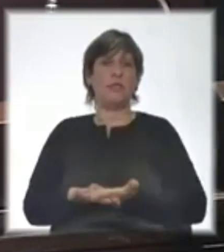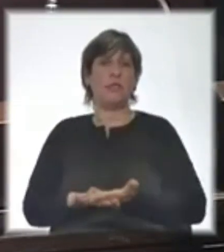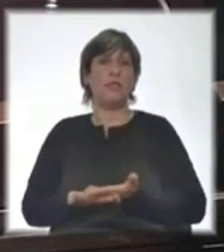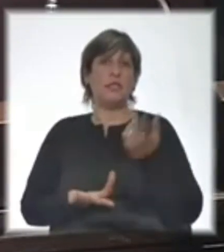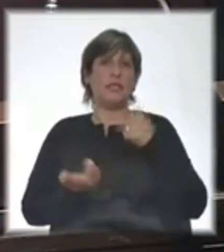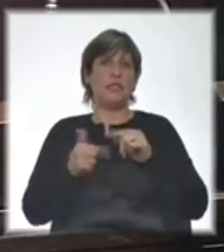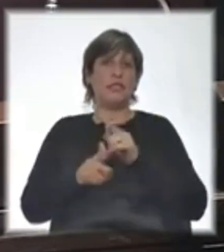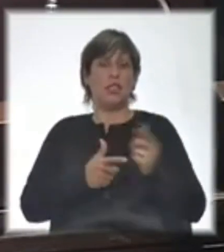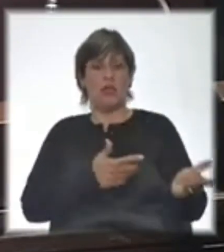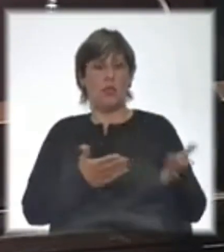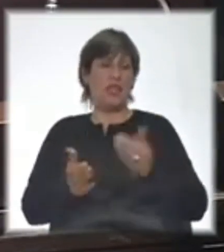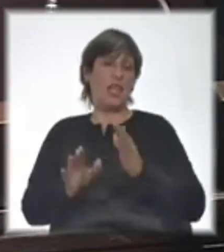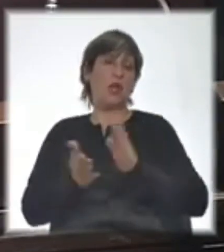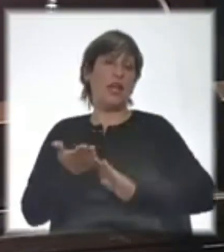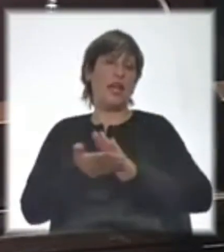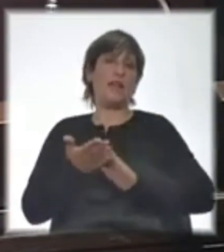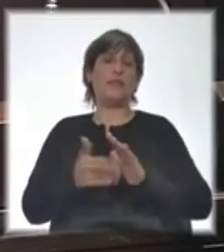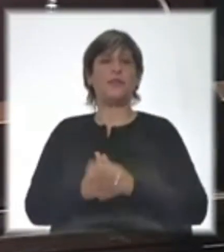ningún entretenimiento.